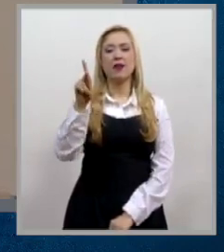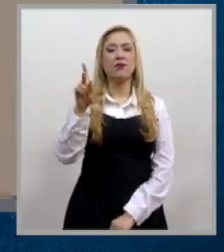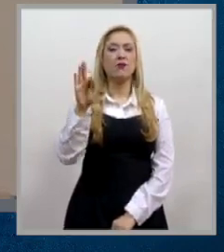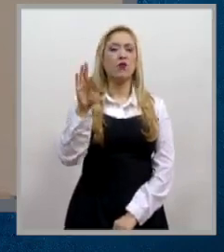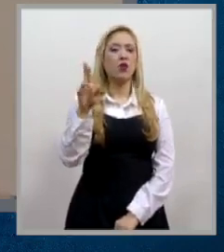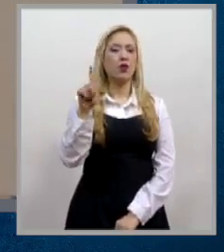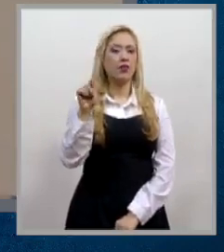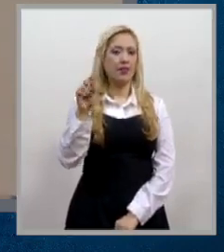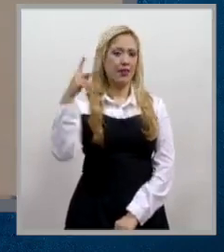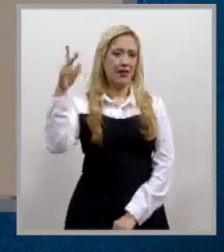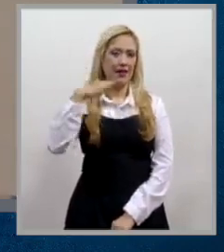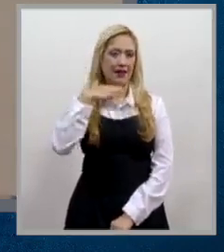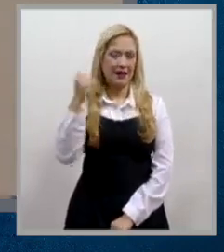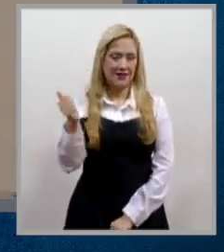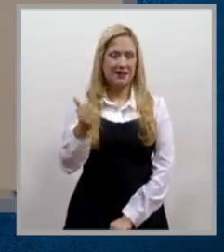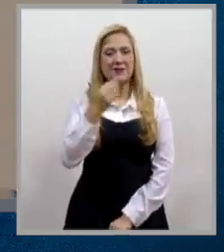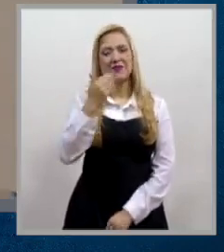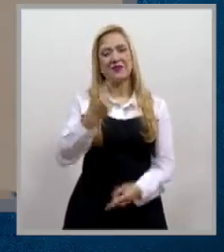Julia.